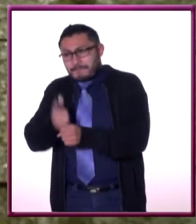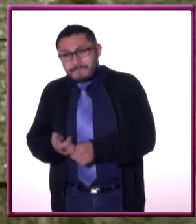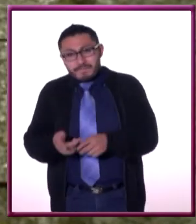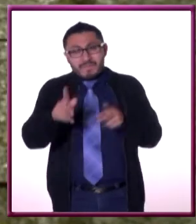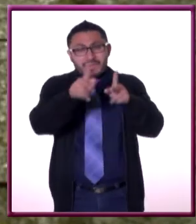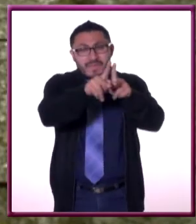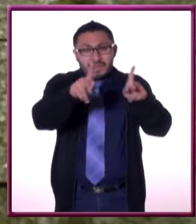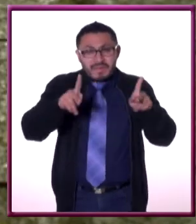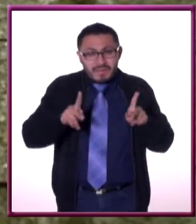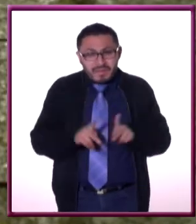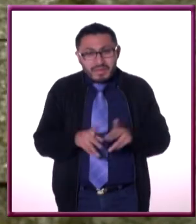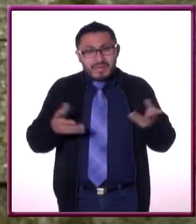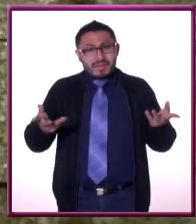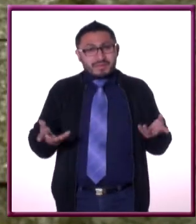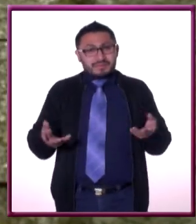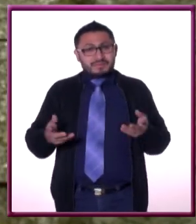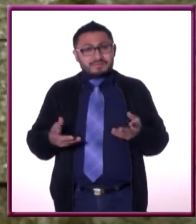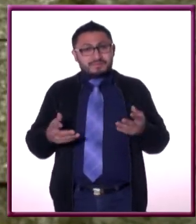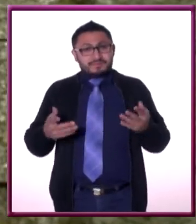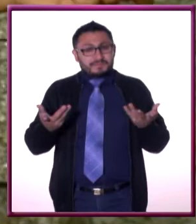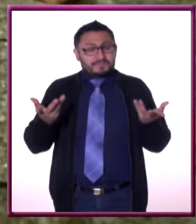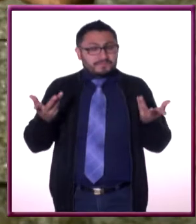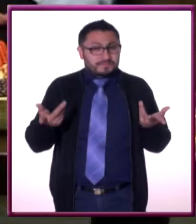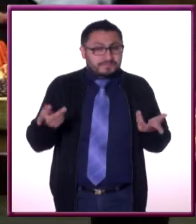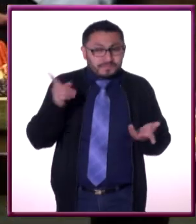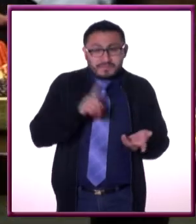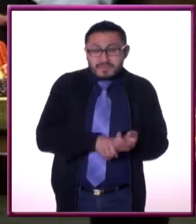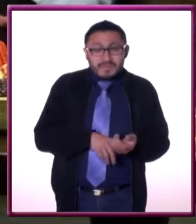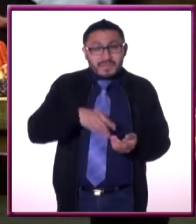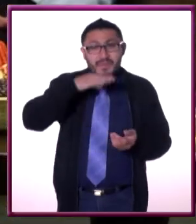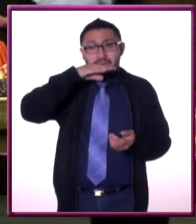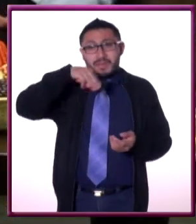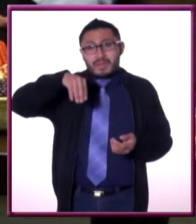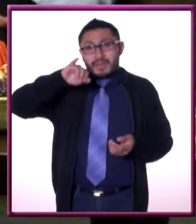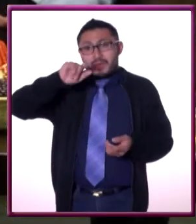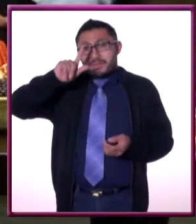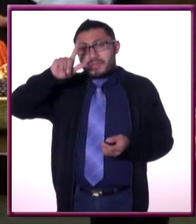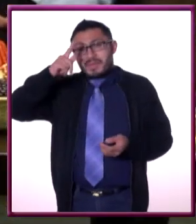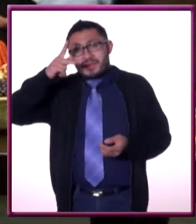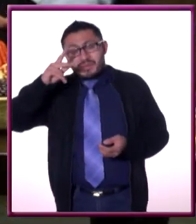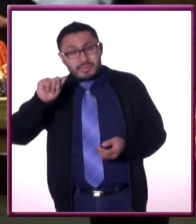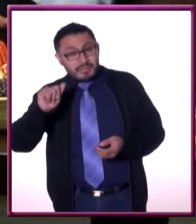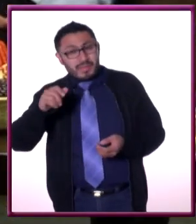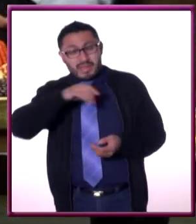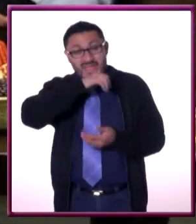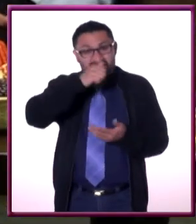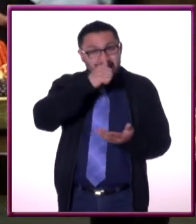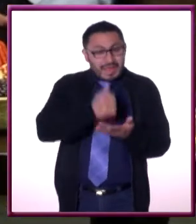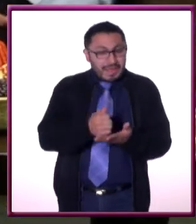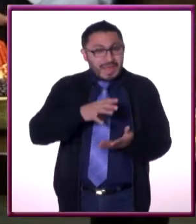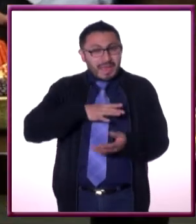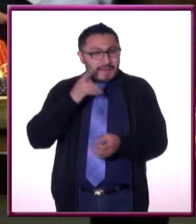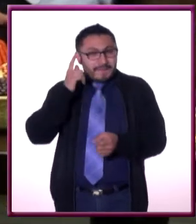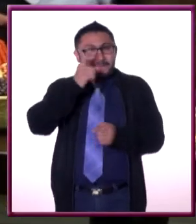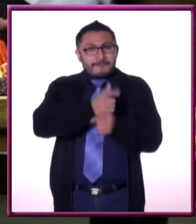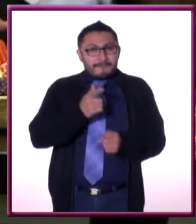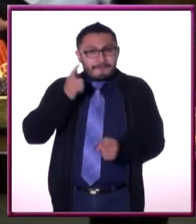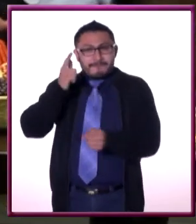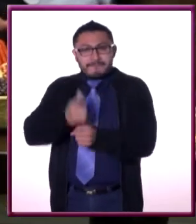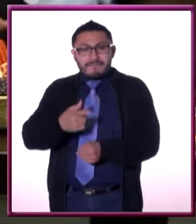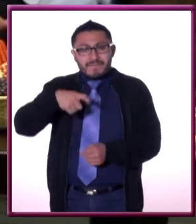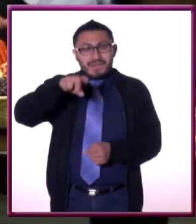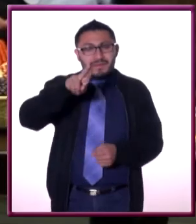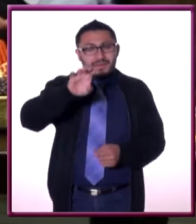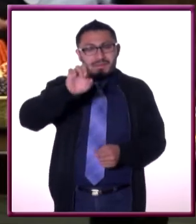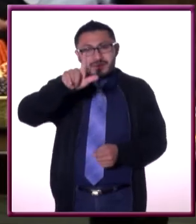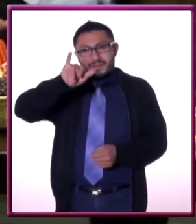las plazas que se encuentran ahí o dentro de sus milpas o colectadas, ¿no? En las ciudades podemos encontrar estos